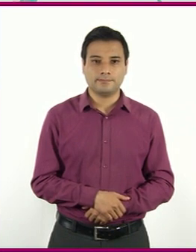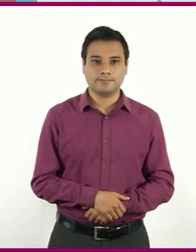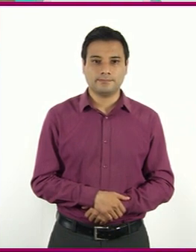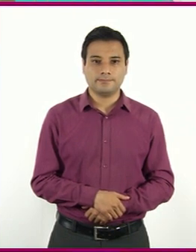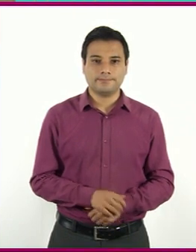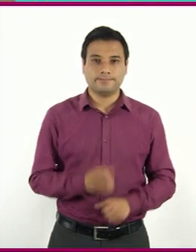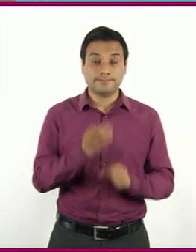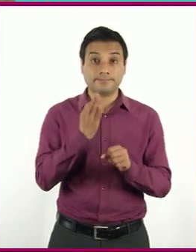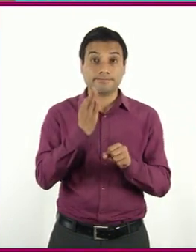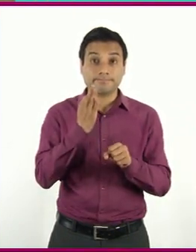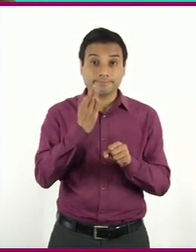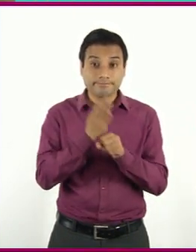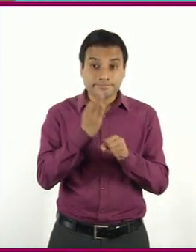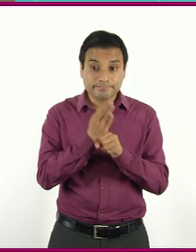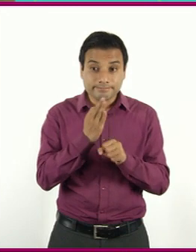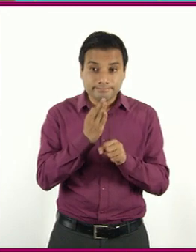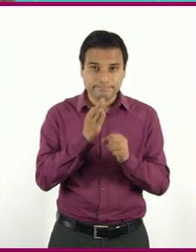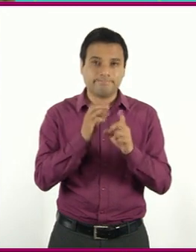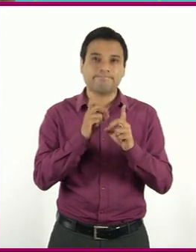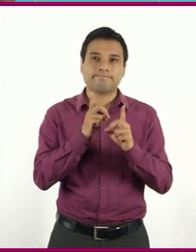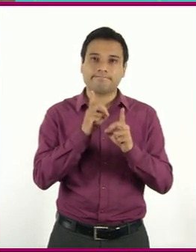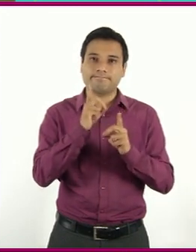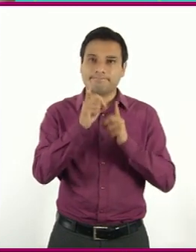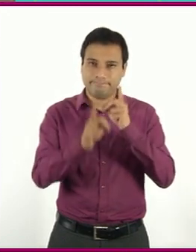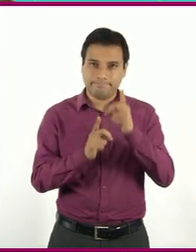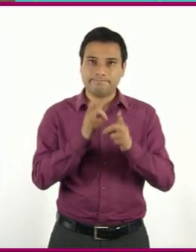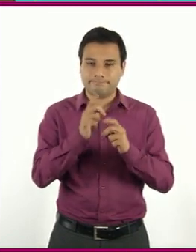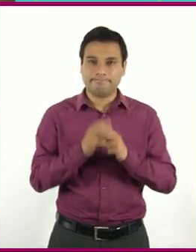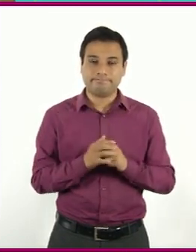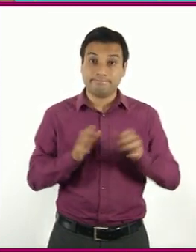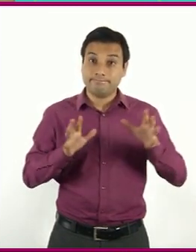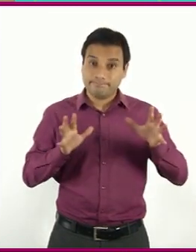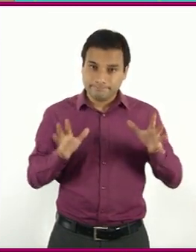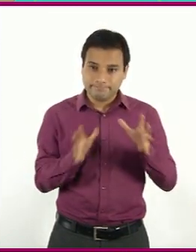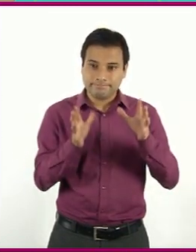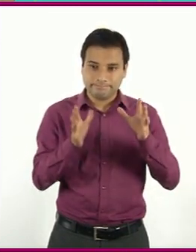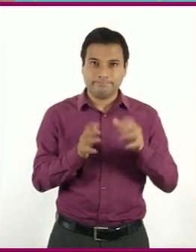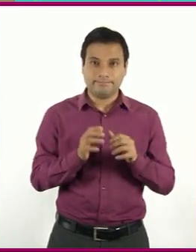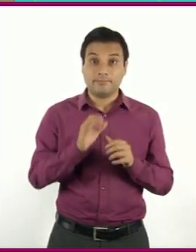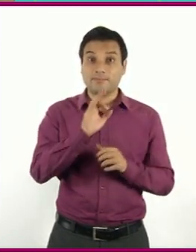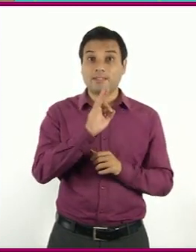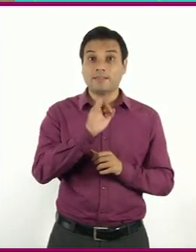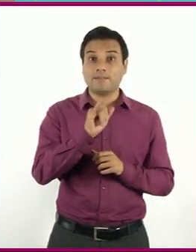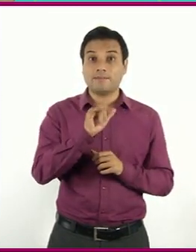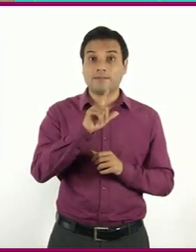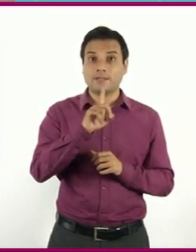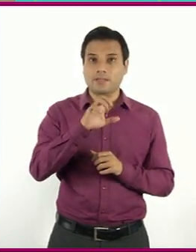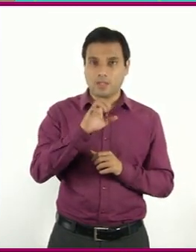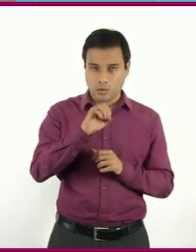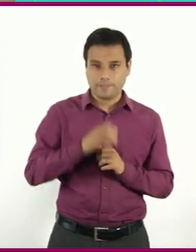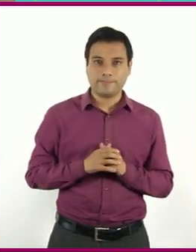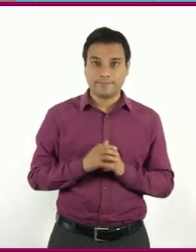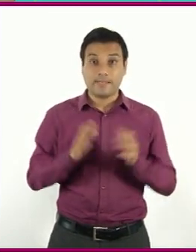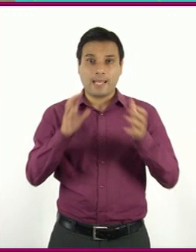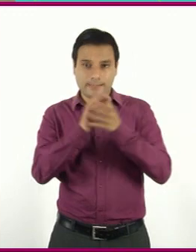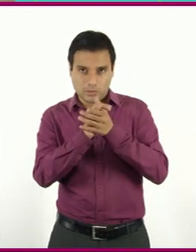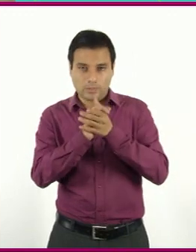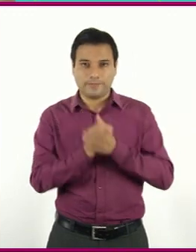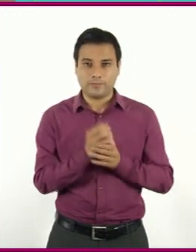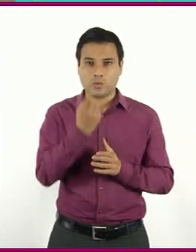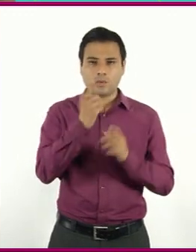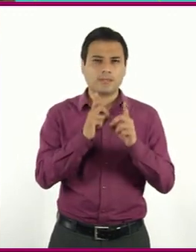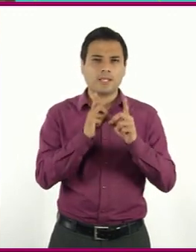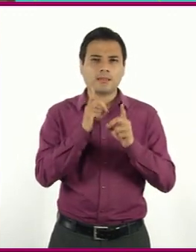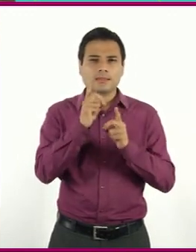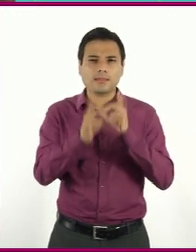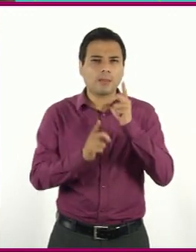Hoy nos toca ver actividades encaminadas al fildeo y cacheo. Uno de los deportes en los que se emplea